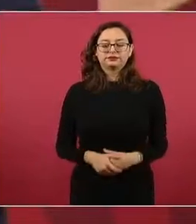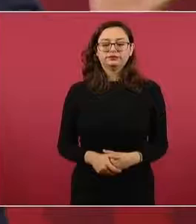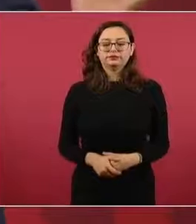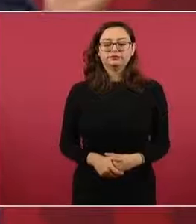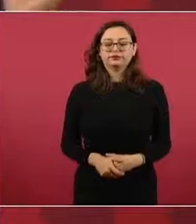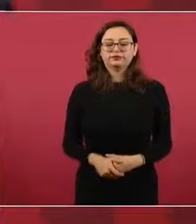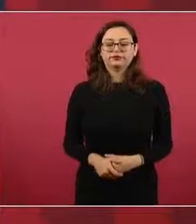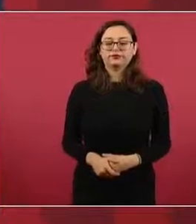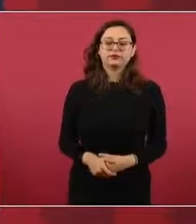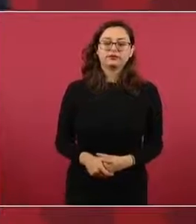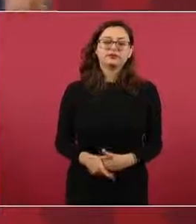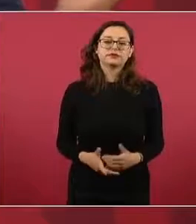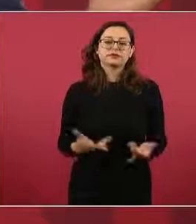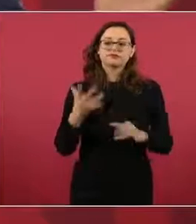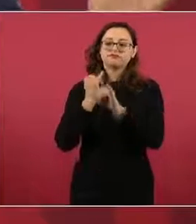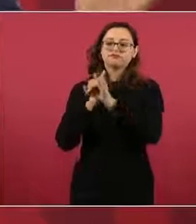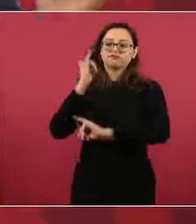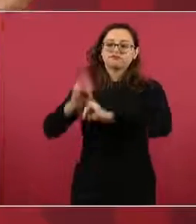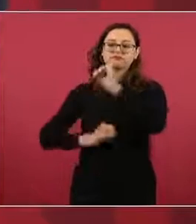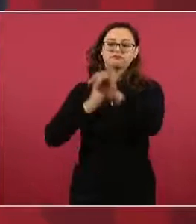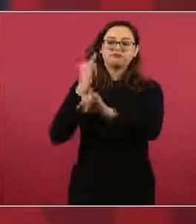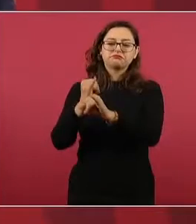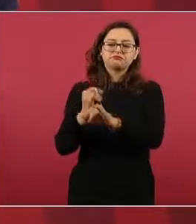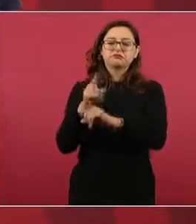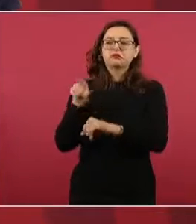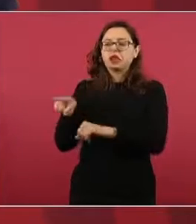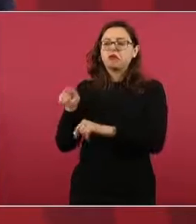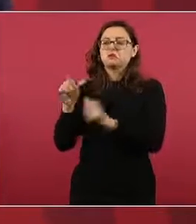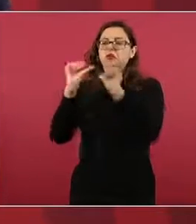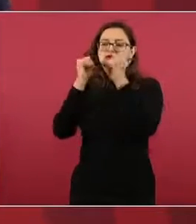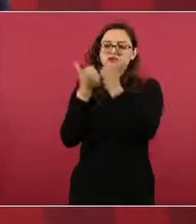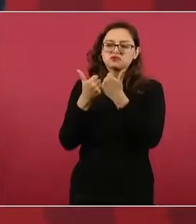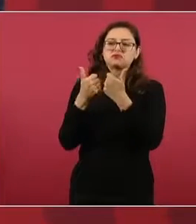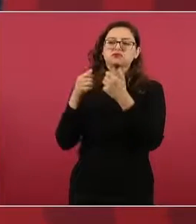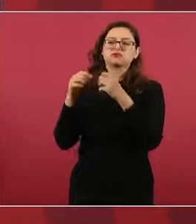que van de la mano con